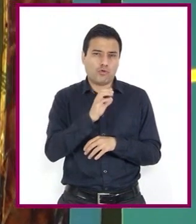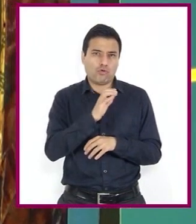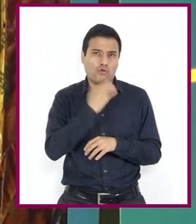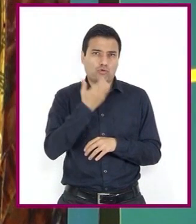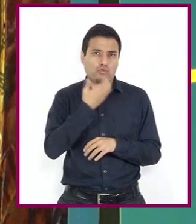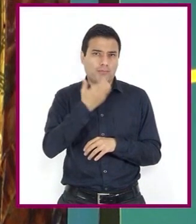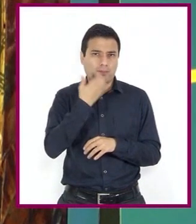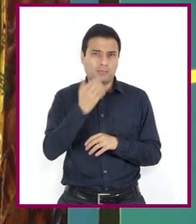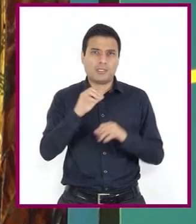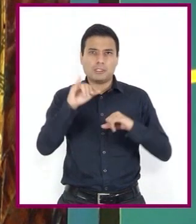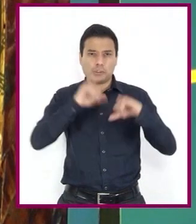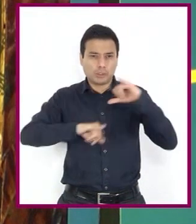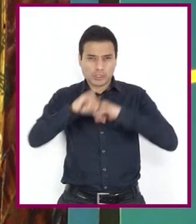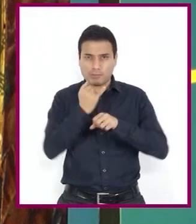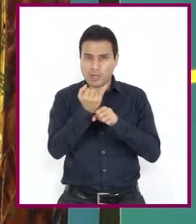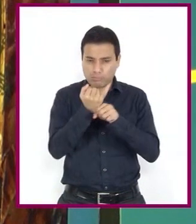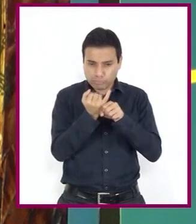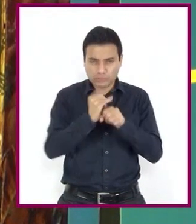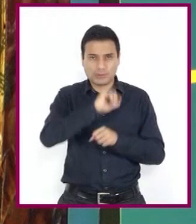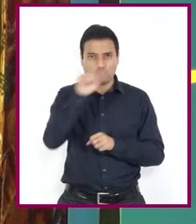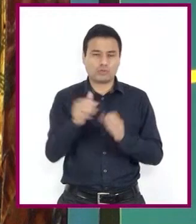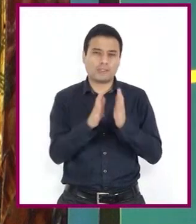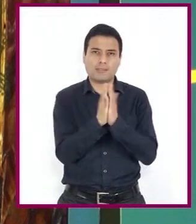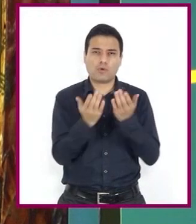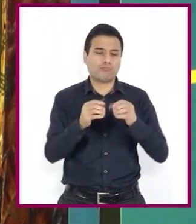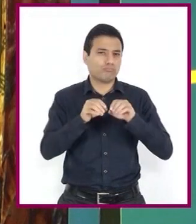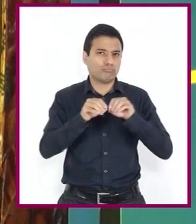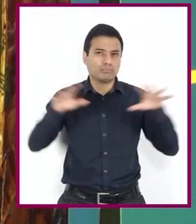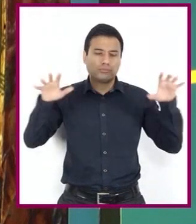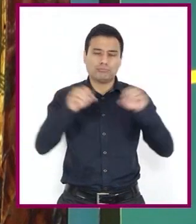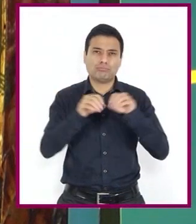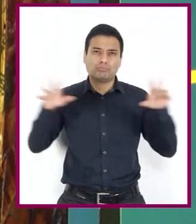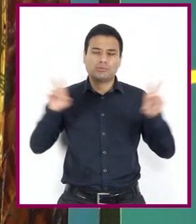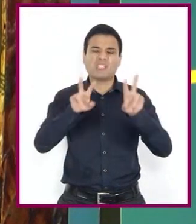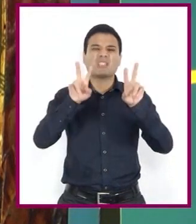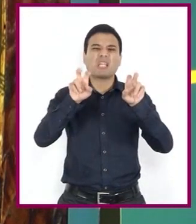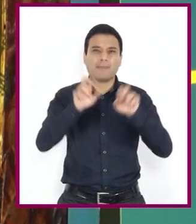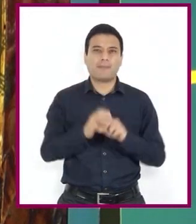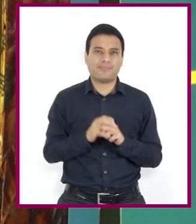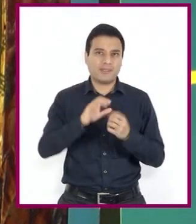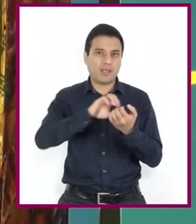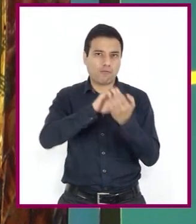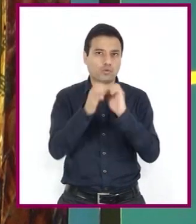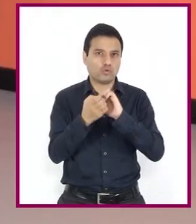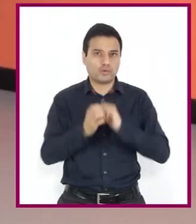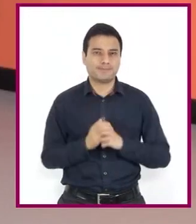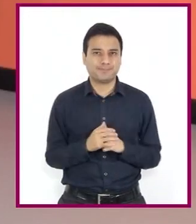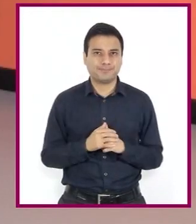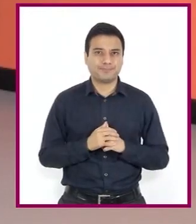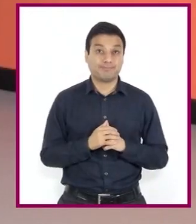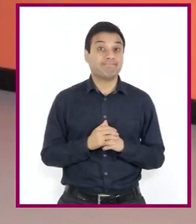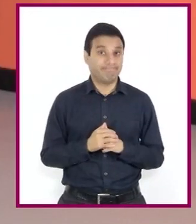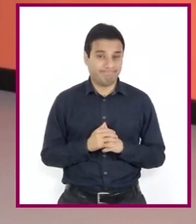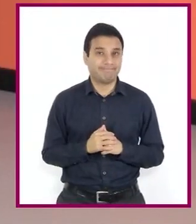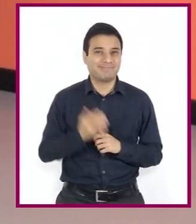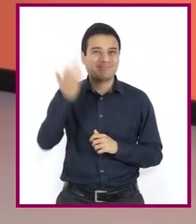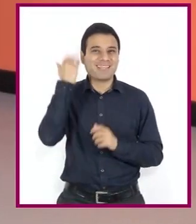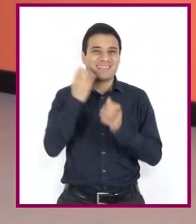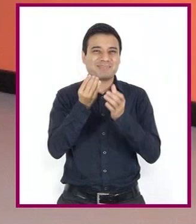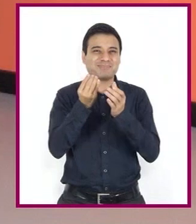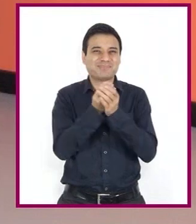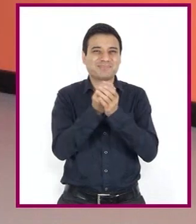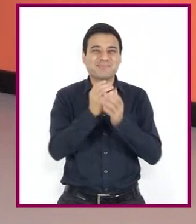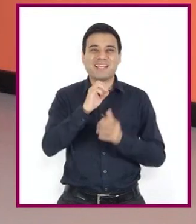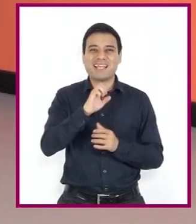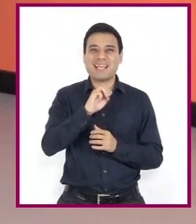del conocimiento científico sobre evolución. Por supuesto, en la sesión sobre los embriones